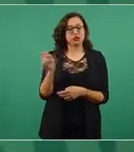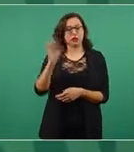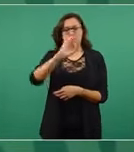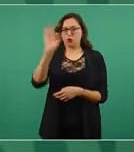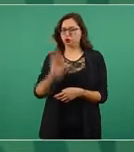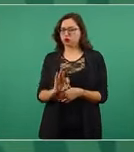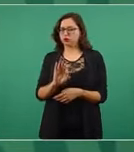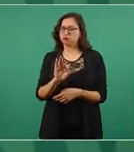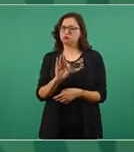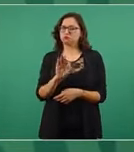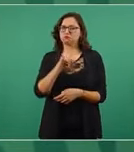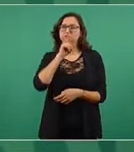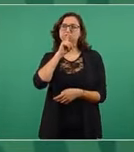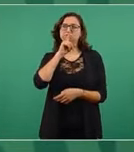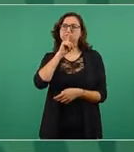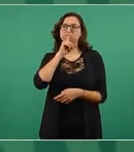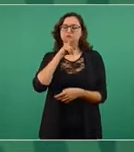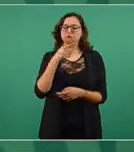No conozco casos